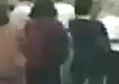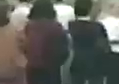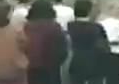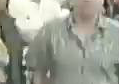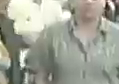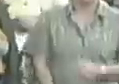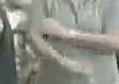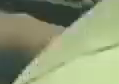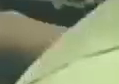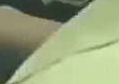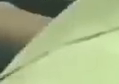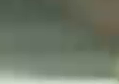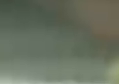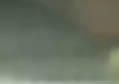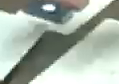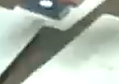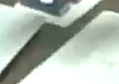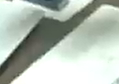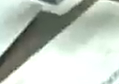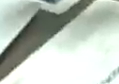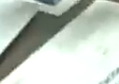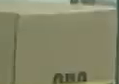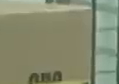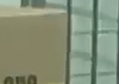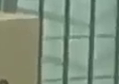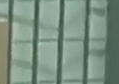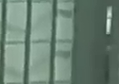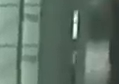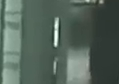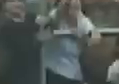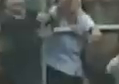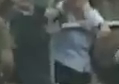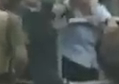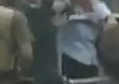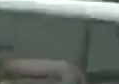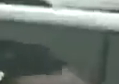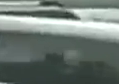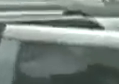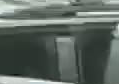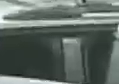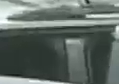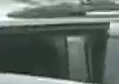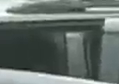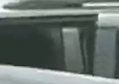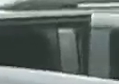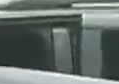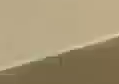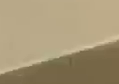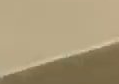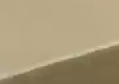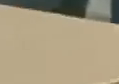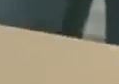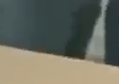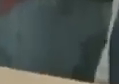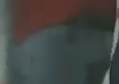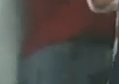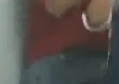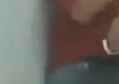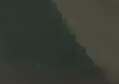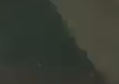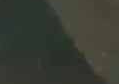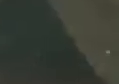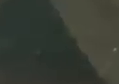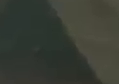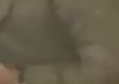Con más de 4 millones de votos, mujeres y hombres ratificaron al comandante eterno, Hugo Chávez, en el